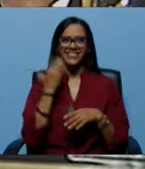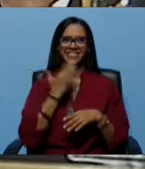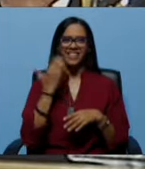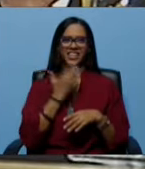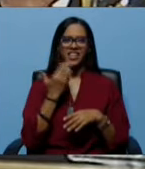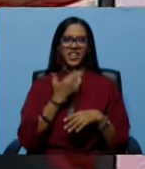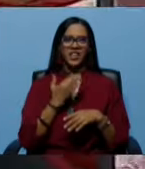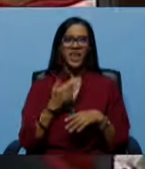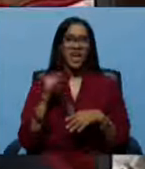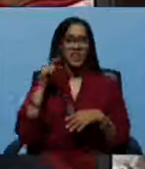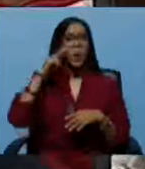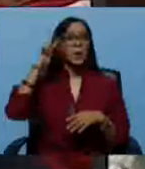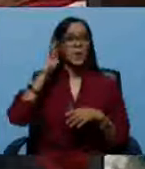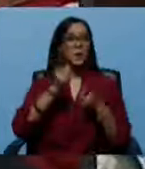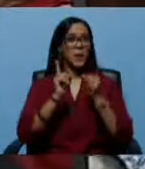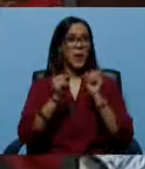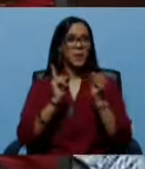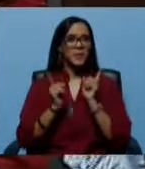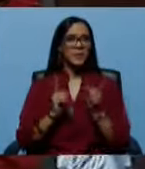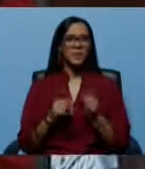Son unos vivarachos algunos.